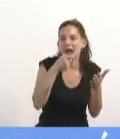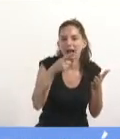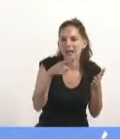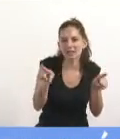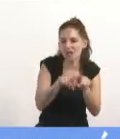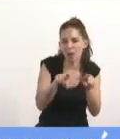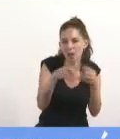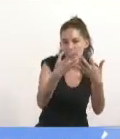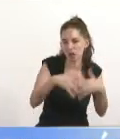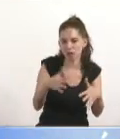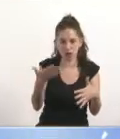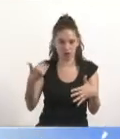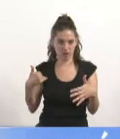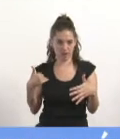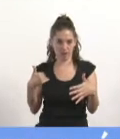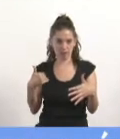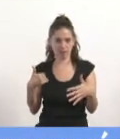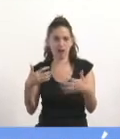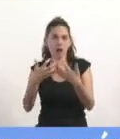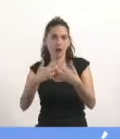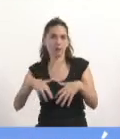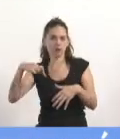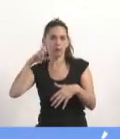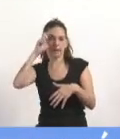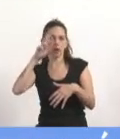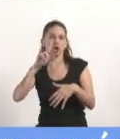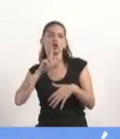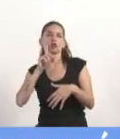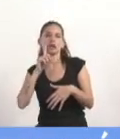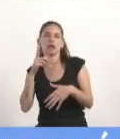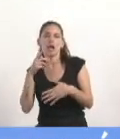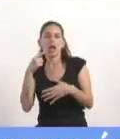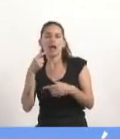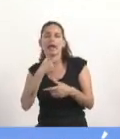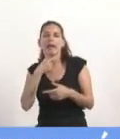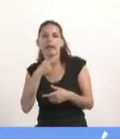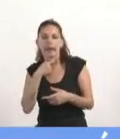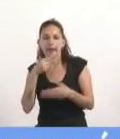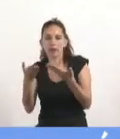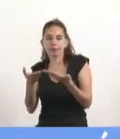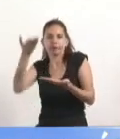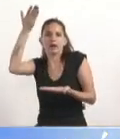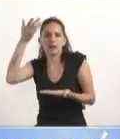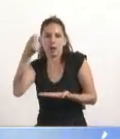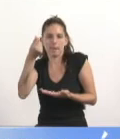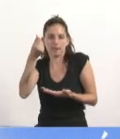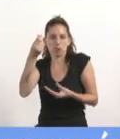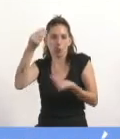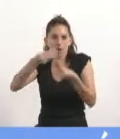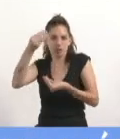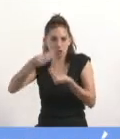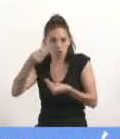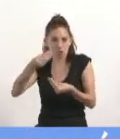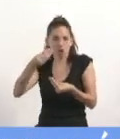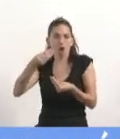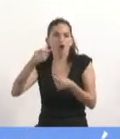proyecto. El proyecto en ese momento de Perotti era más ambicioso, Señora presidenta, pretendía buenas un tardes. crecimiento La del importancia presupuesto de poder. en ciencia